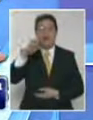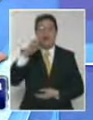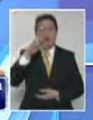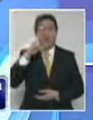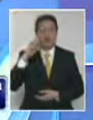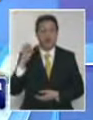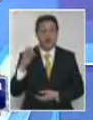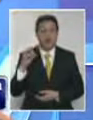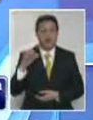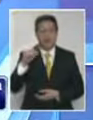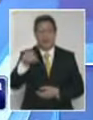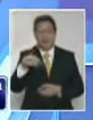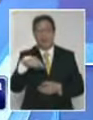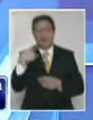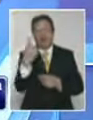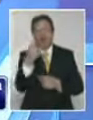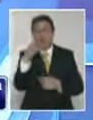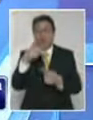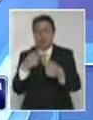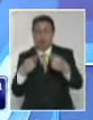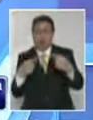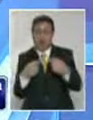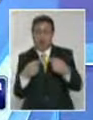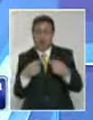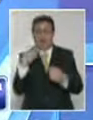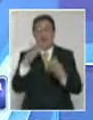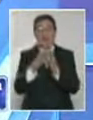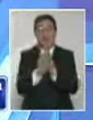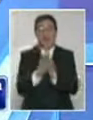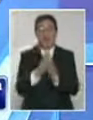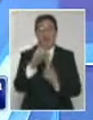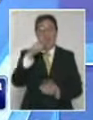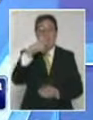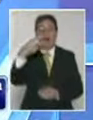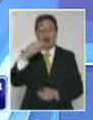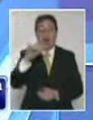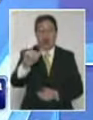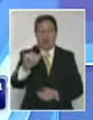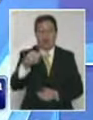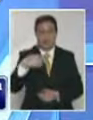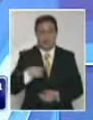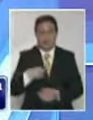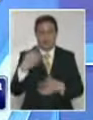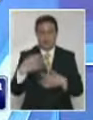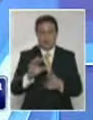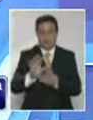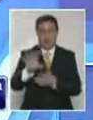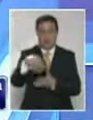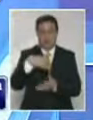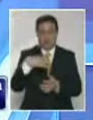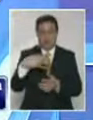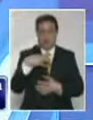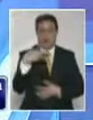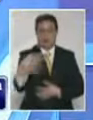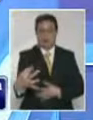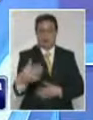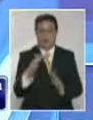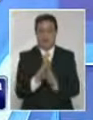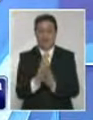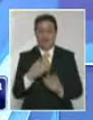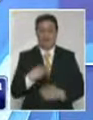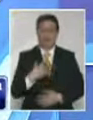ese tiempo de oposición, había que hacer como pasar un sedazo, y yo cuando quedé, estaba fascinada porque podía hacer